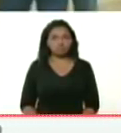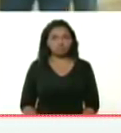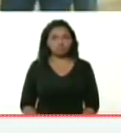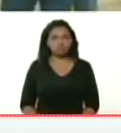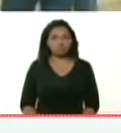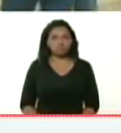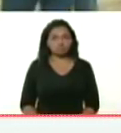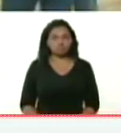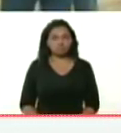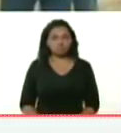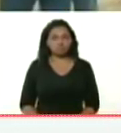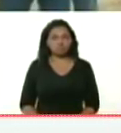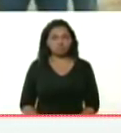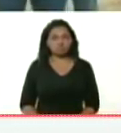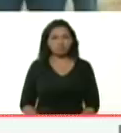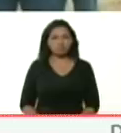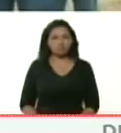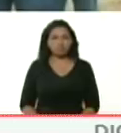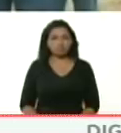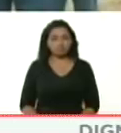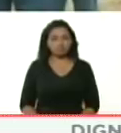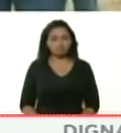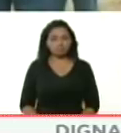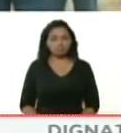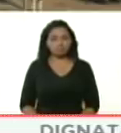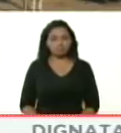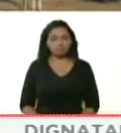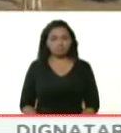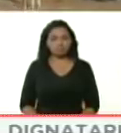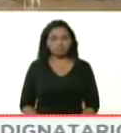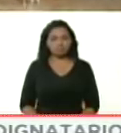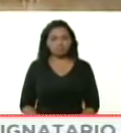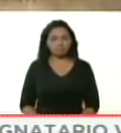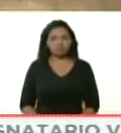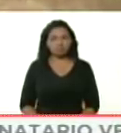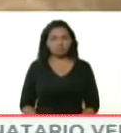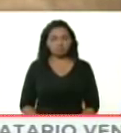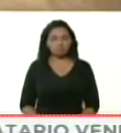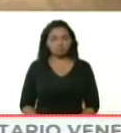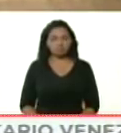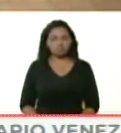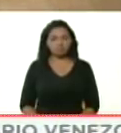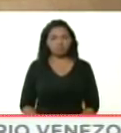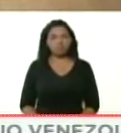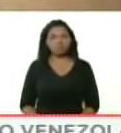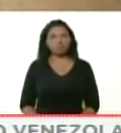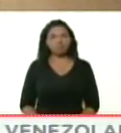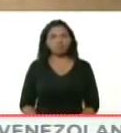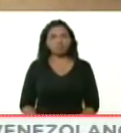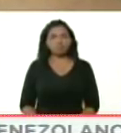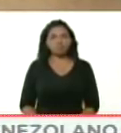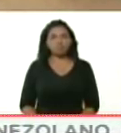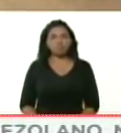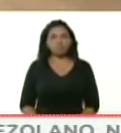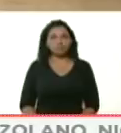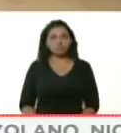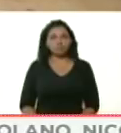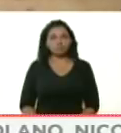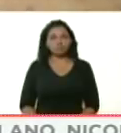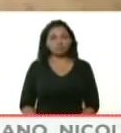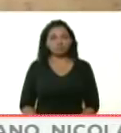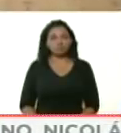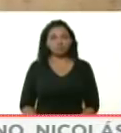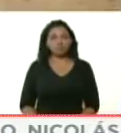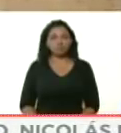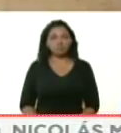estamos, presidente, pueblo de Venezuela, en el estado Aragua, en el municipio Zamora, en el